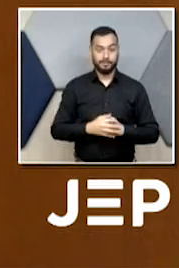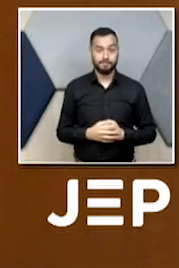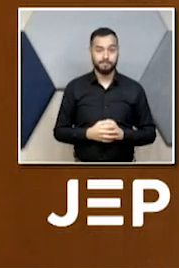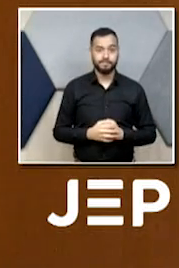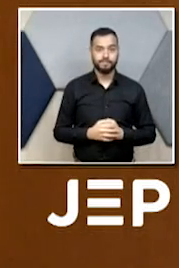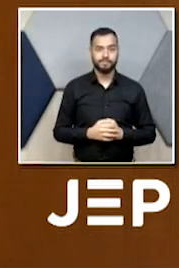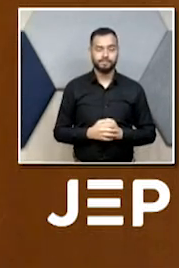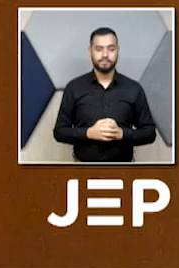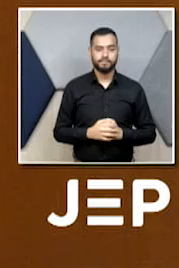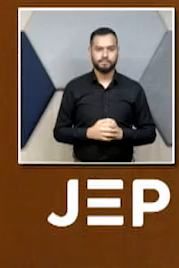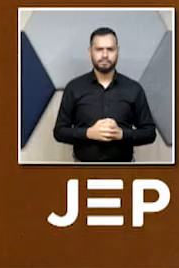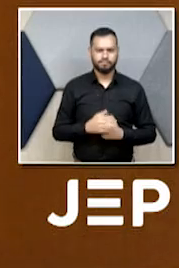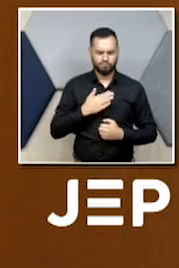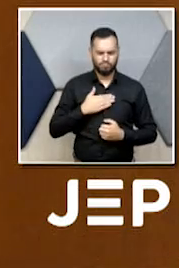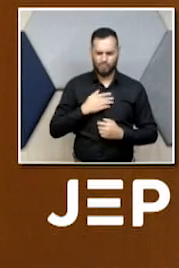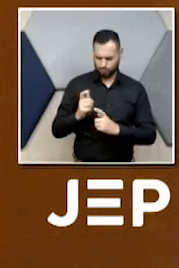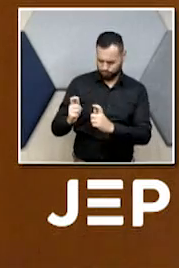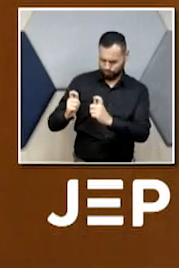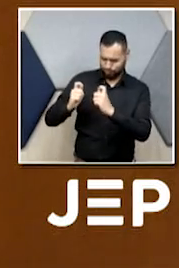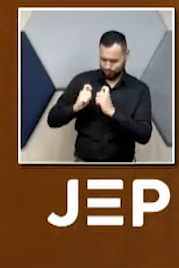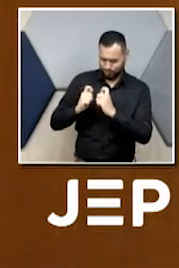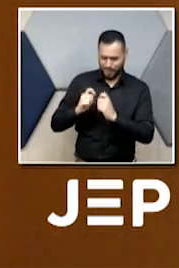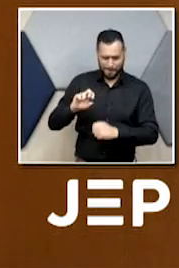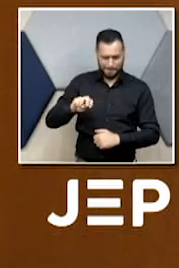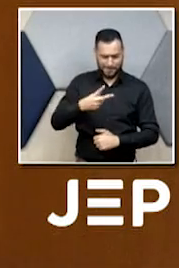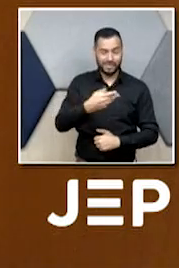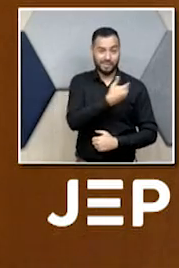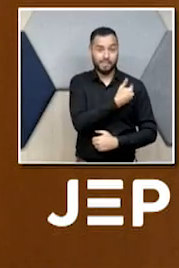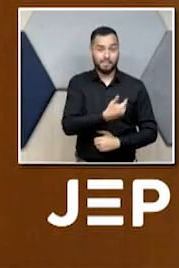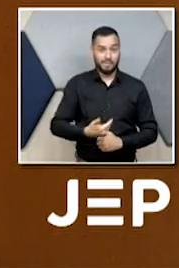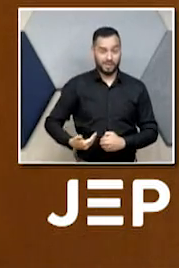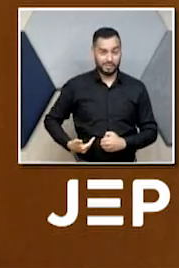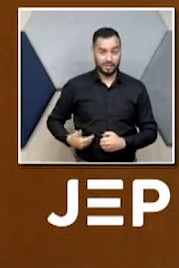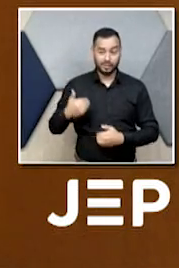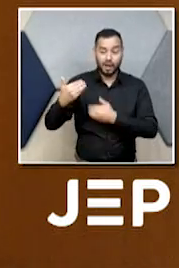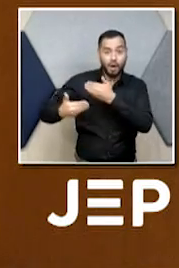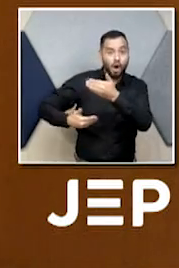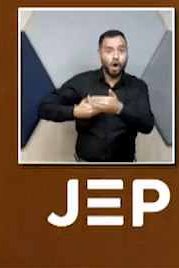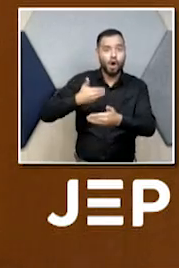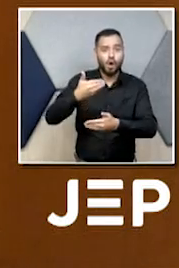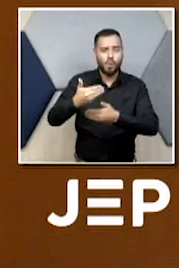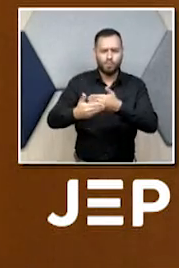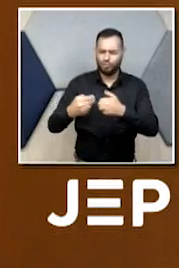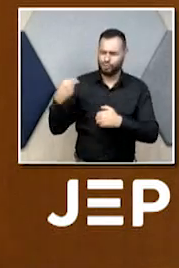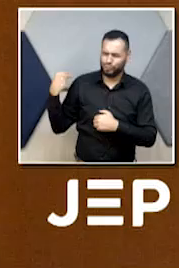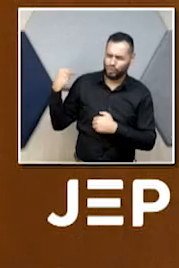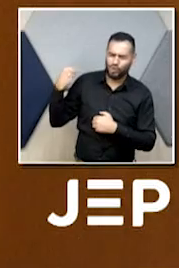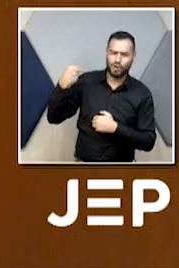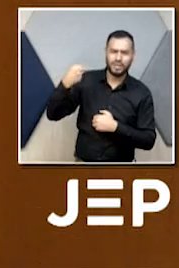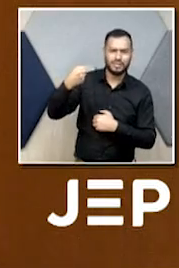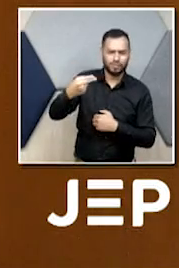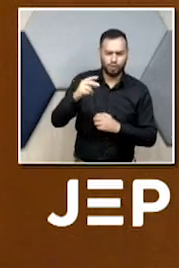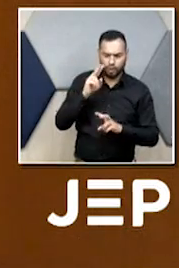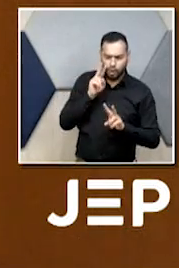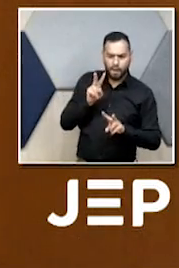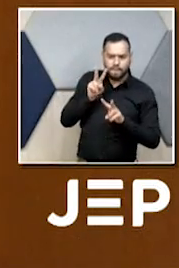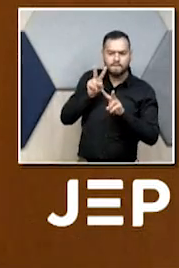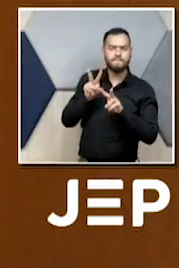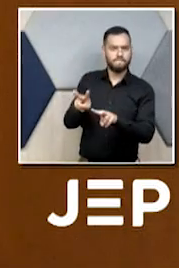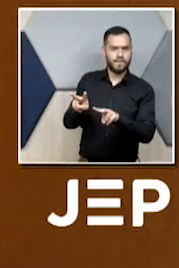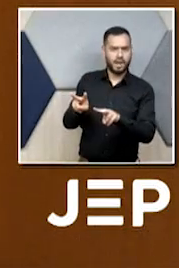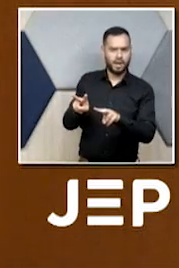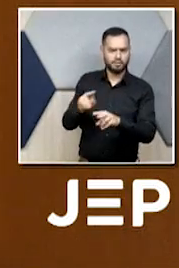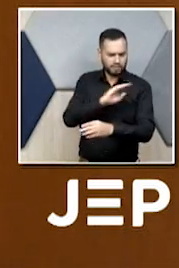Mi posesión como vicepresidenta hace parte de un proceso histórico de visibilización, de